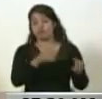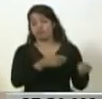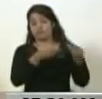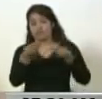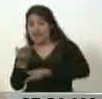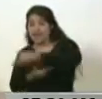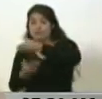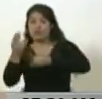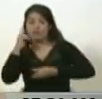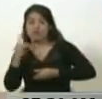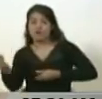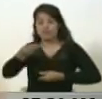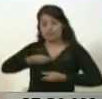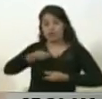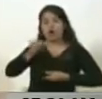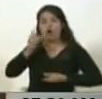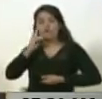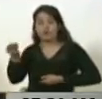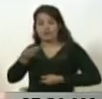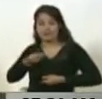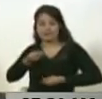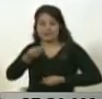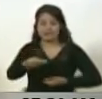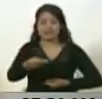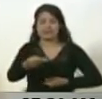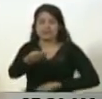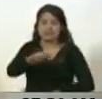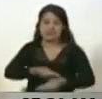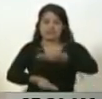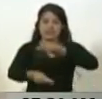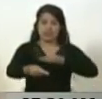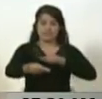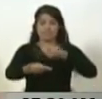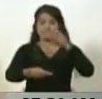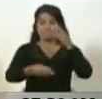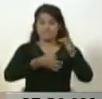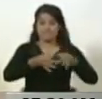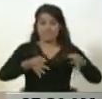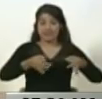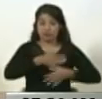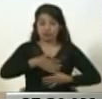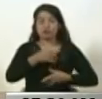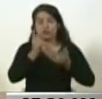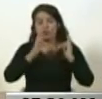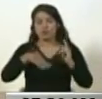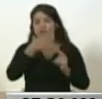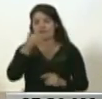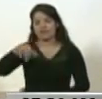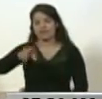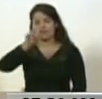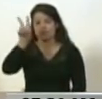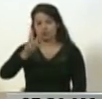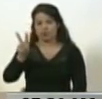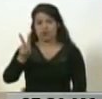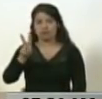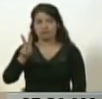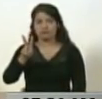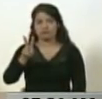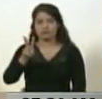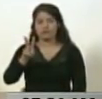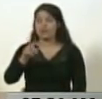Así como existe un espacio en Colombia, pues tendremos un espacio en Venezuela, y de esa manera nosotros también